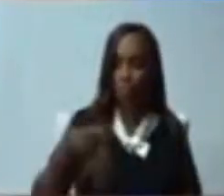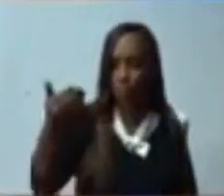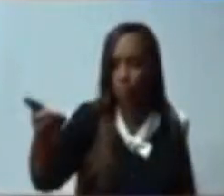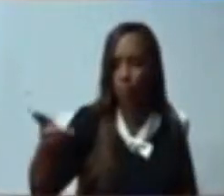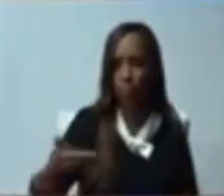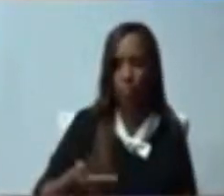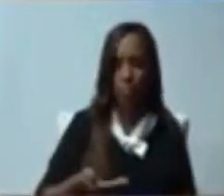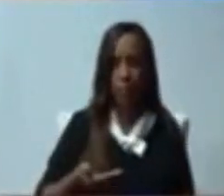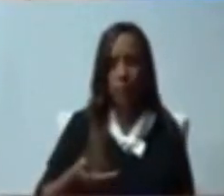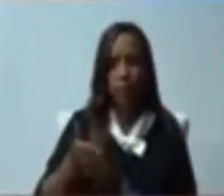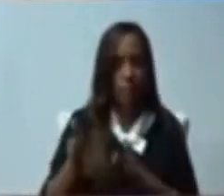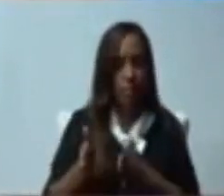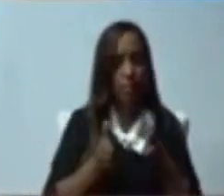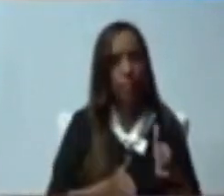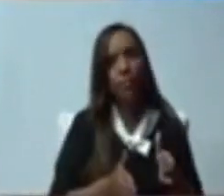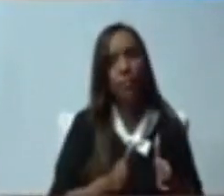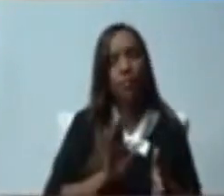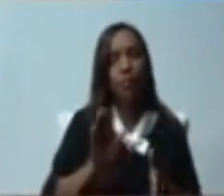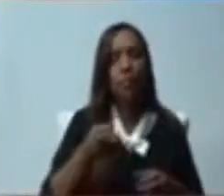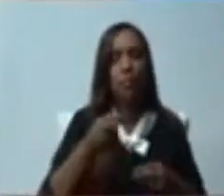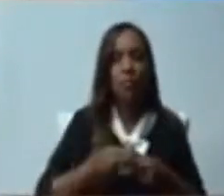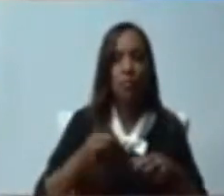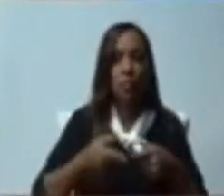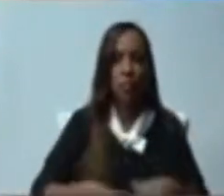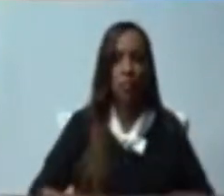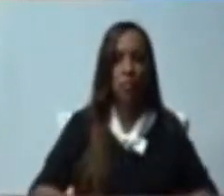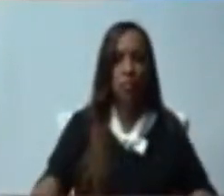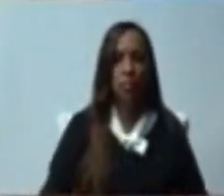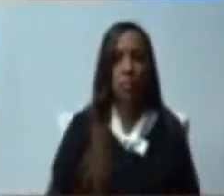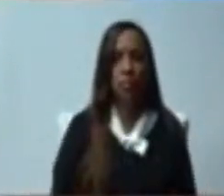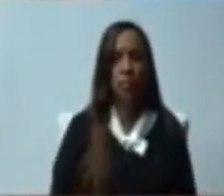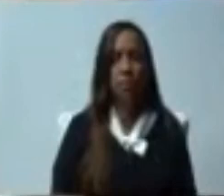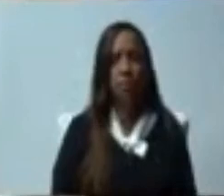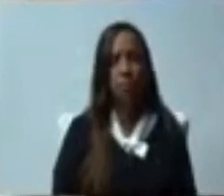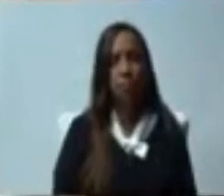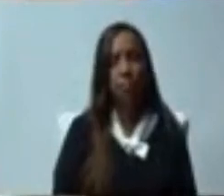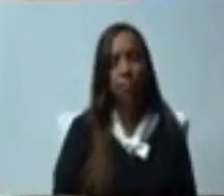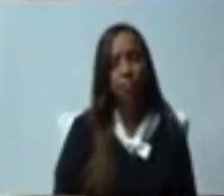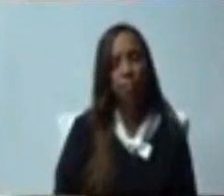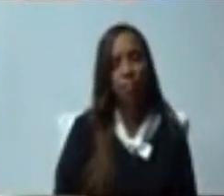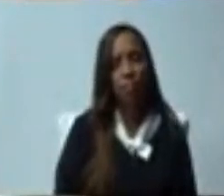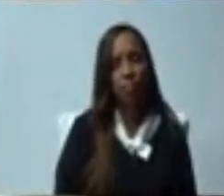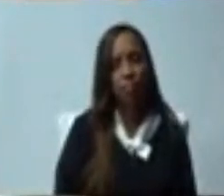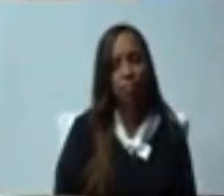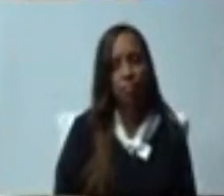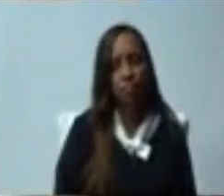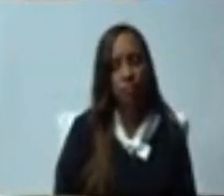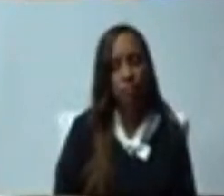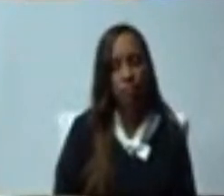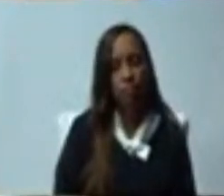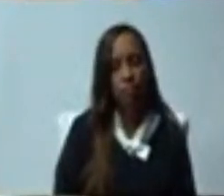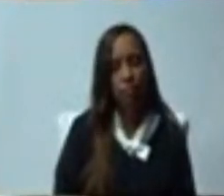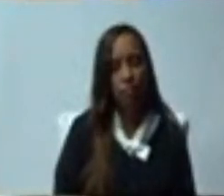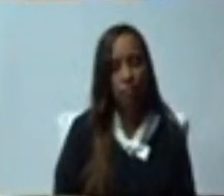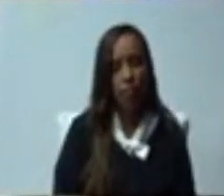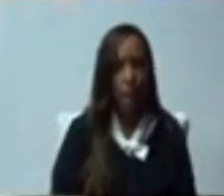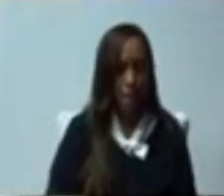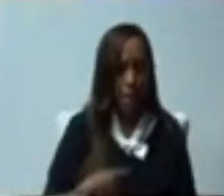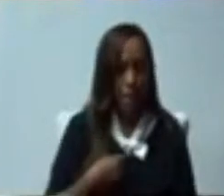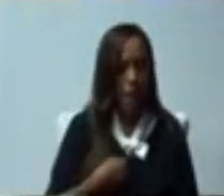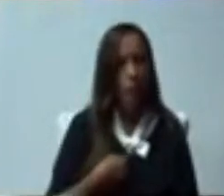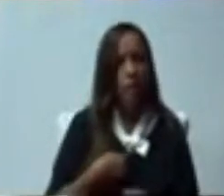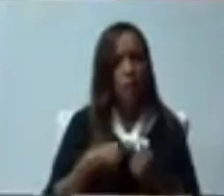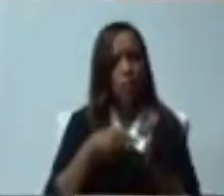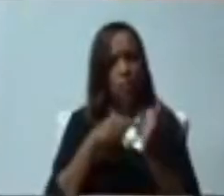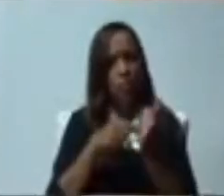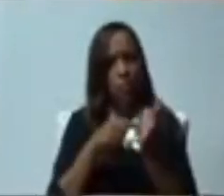Yo solamente estaba, incluso estaba consultando con Ivonne y con Julito Fulcal, porque estaba revisando el artículo, el párrafo